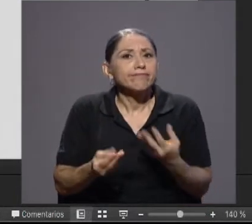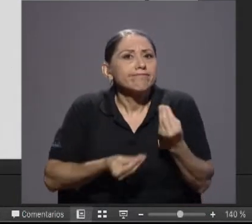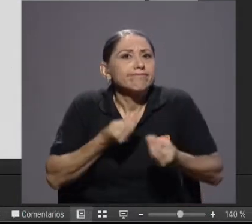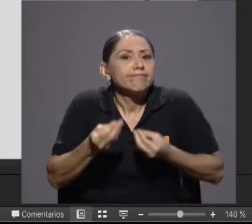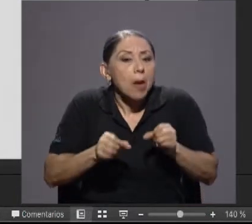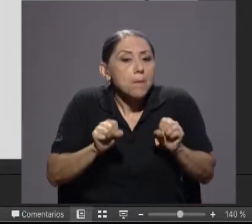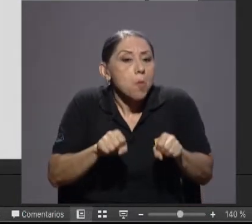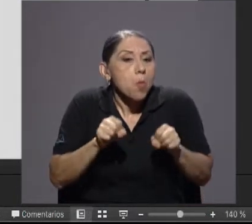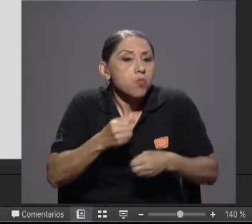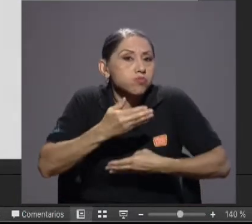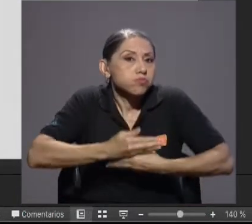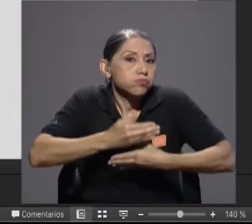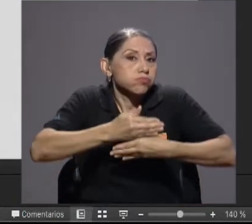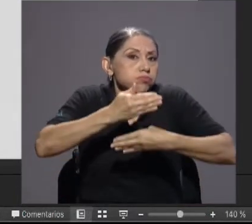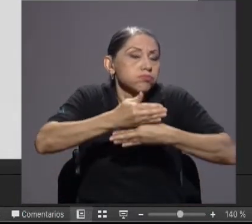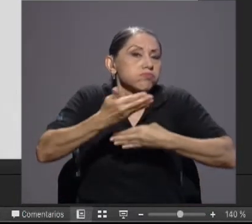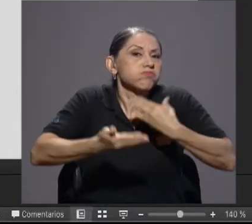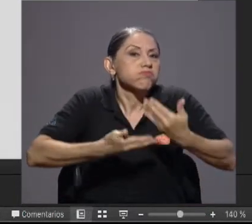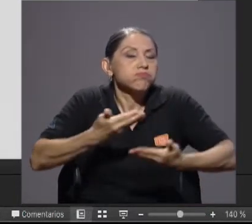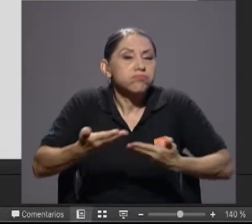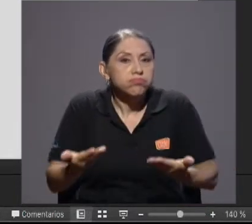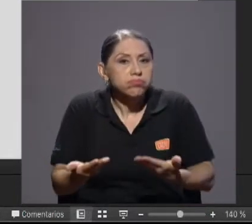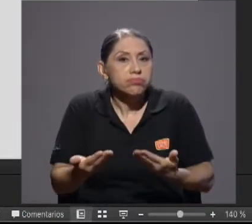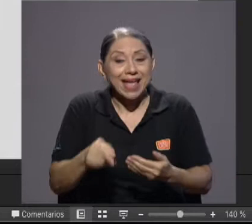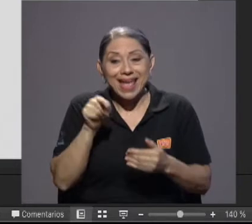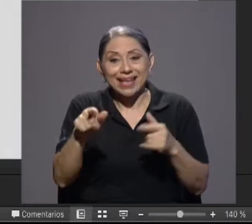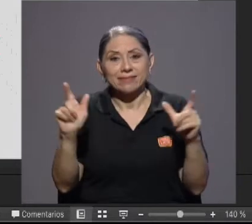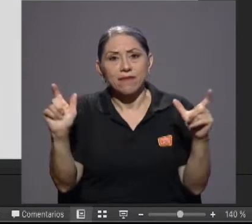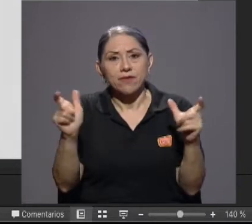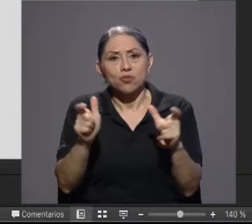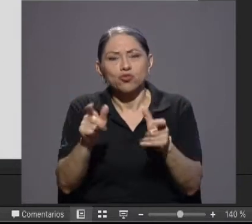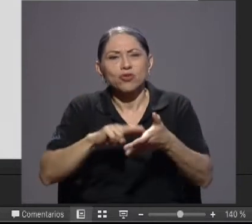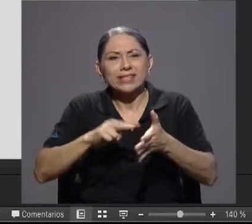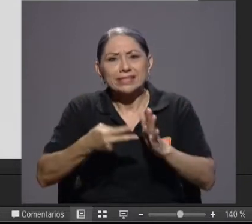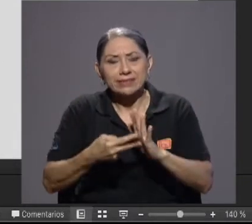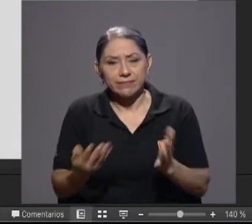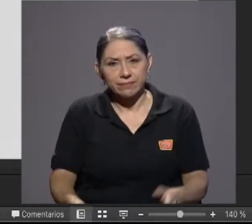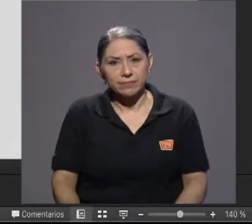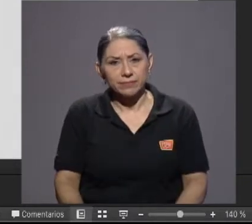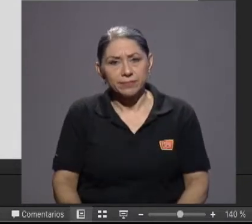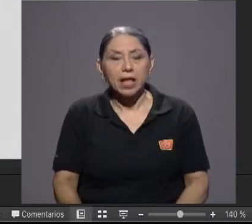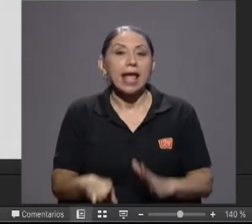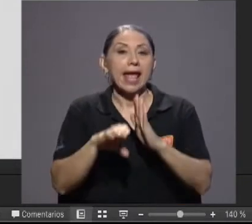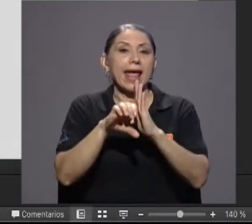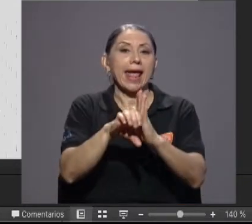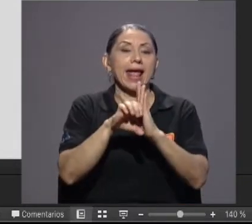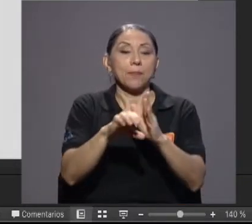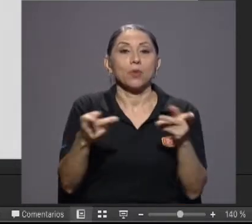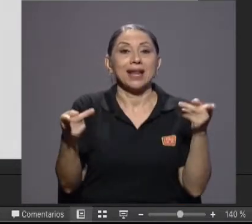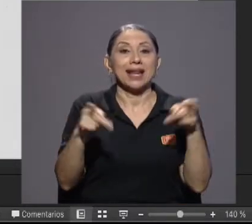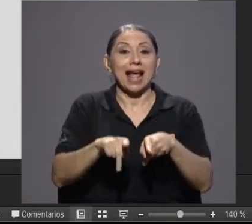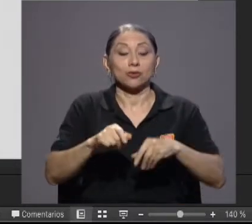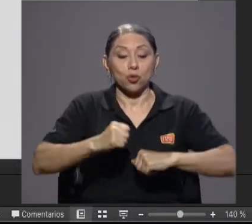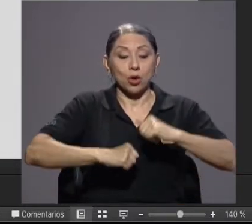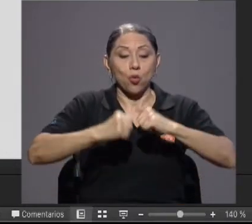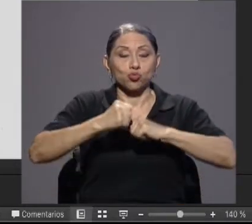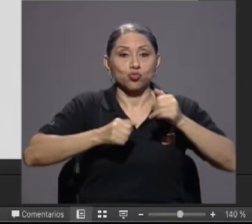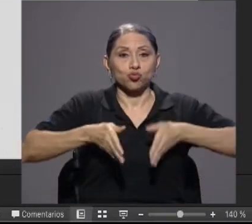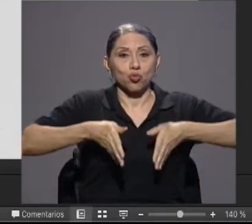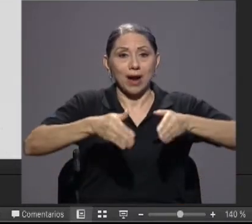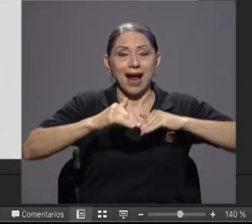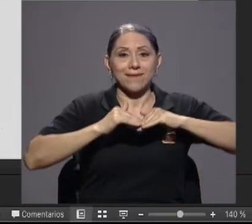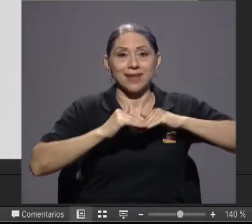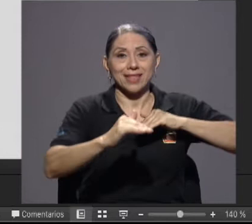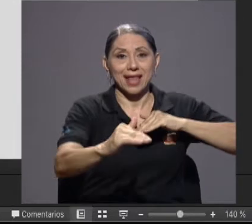de construcción de obras. Esta reducción lo que significa es que si bien, por ejemplo, en el caso de carreteras estamos viendo